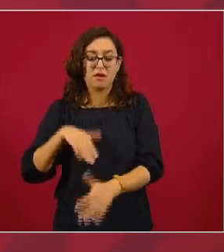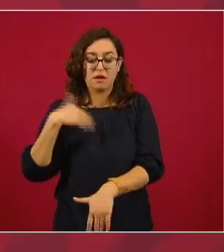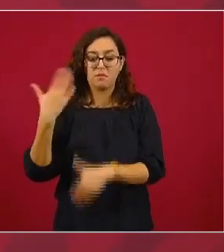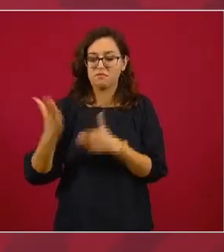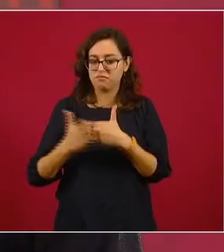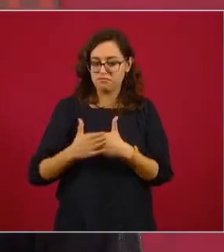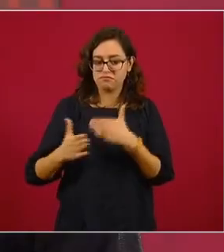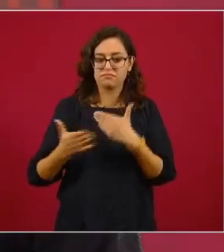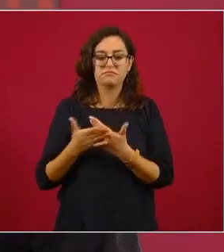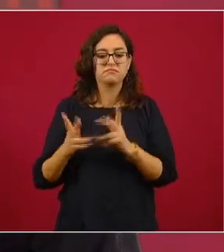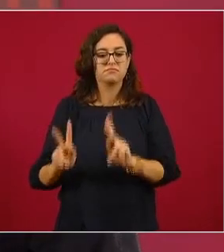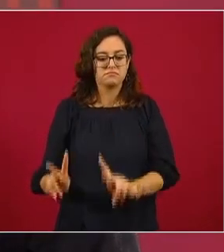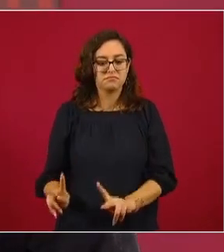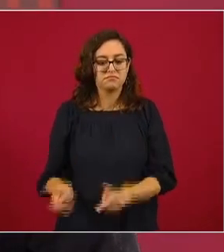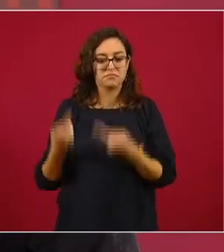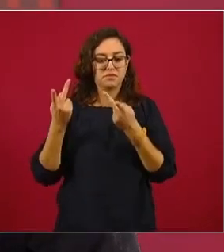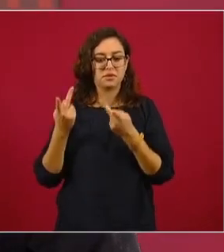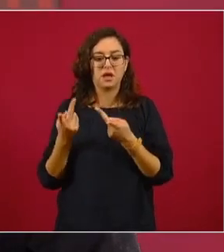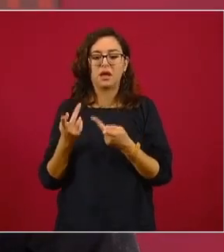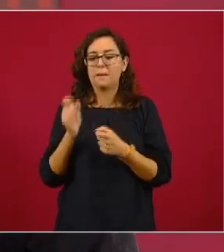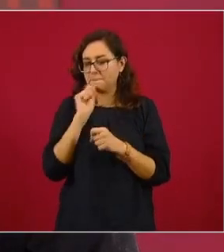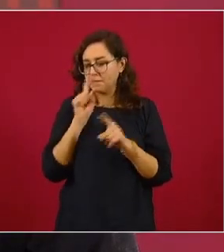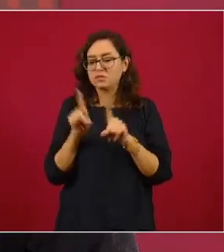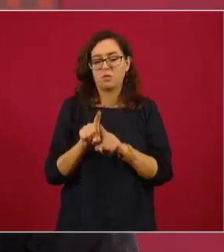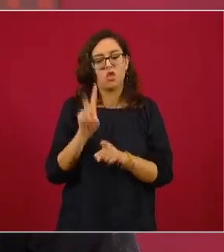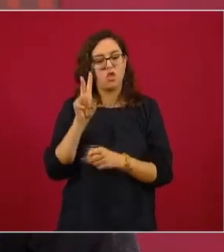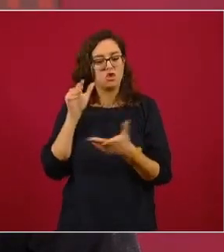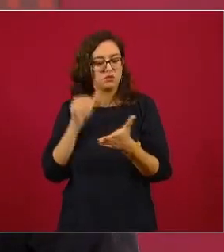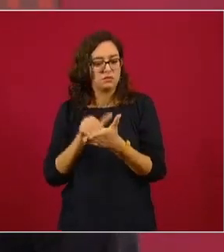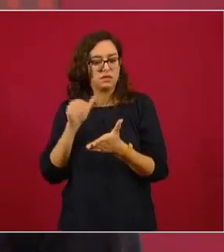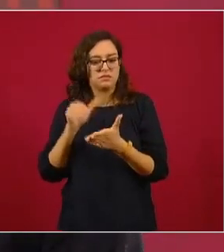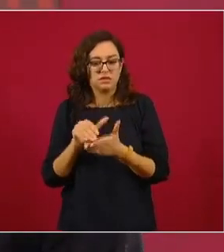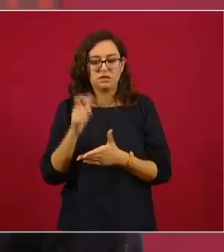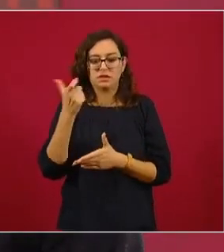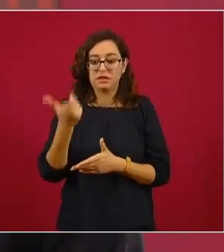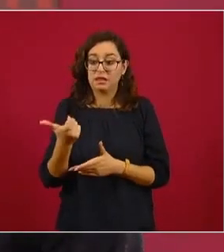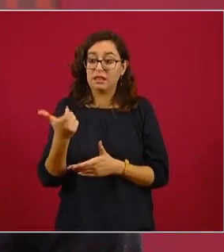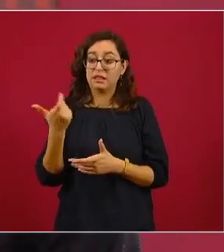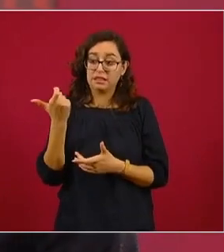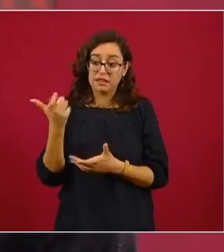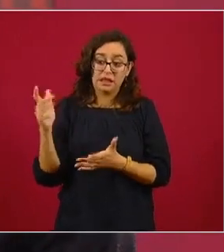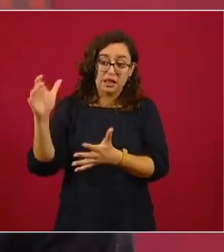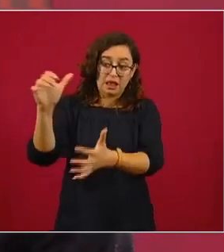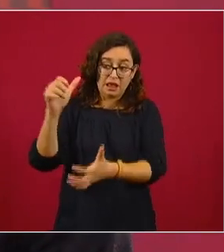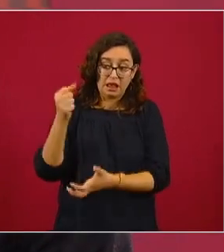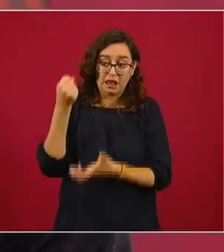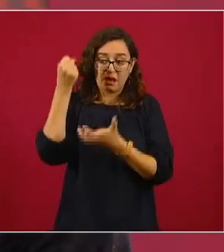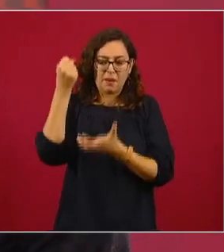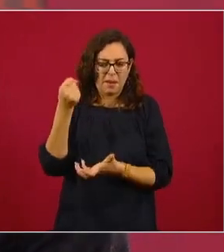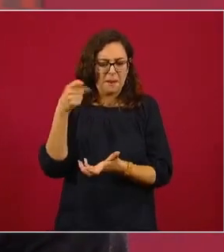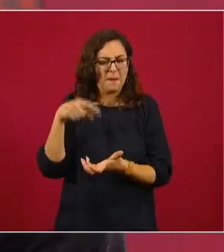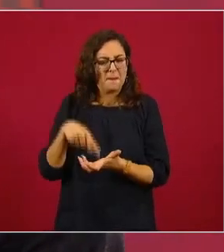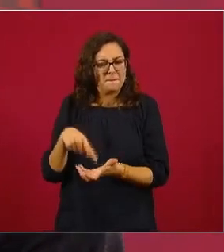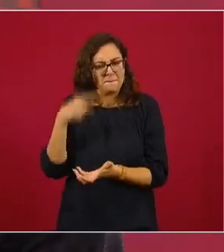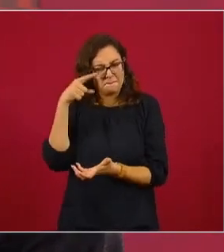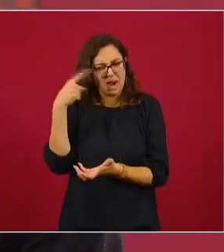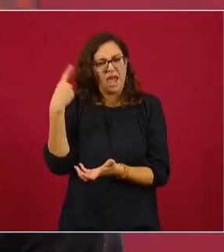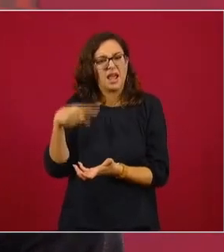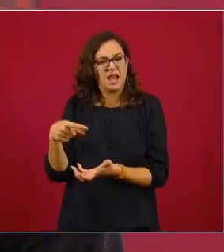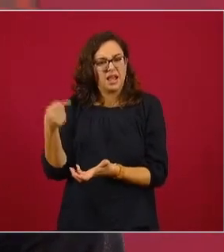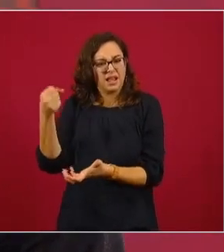también en más de 2,000 millones, y ese dinero se va a aplicar